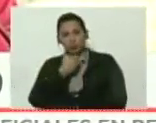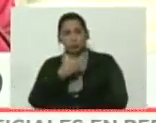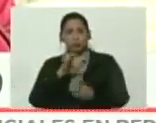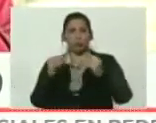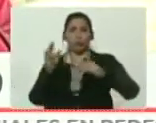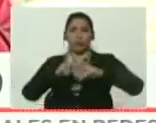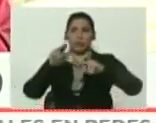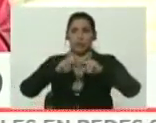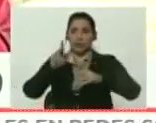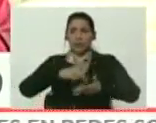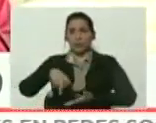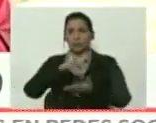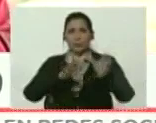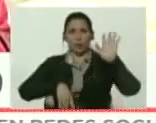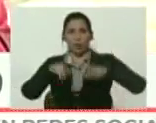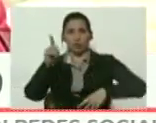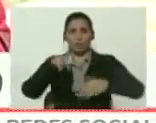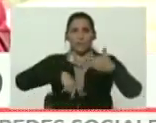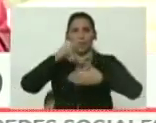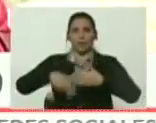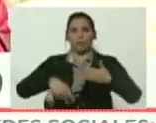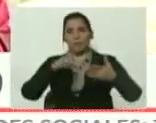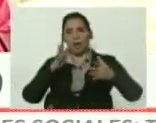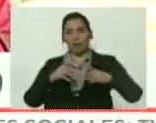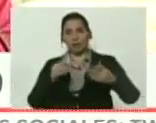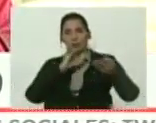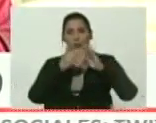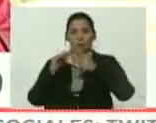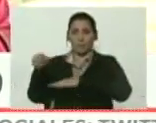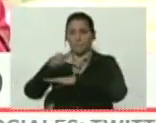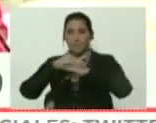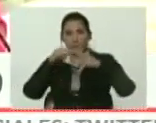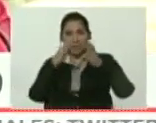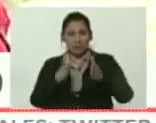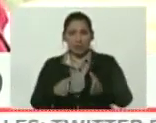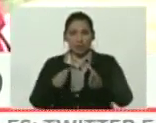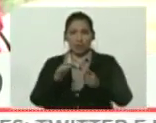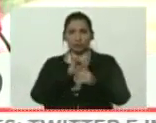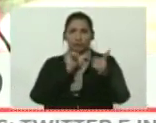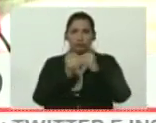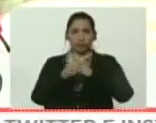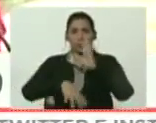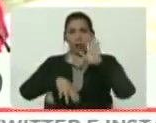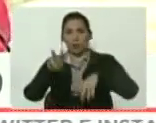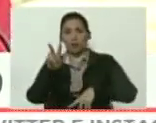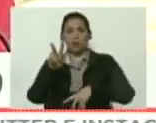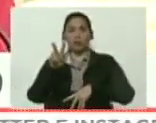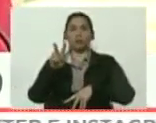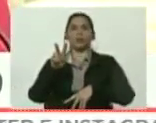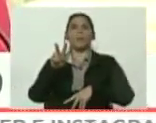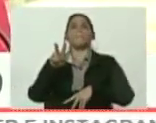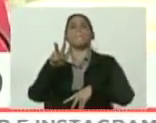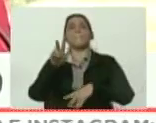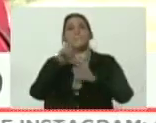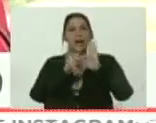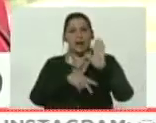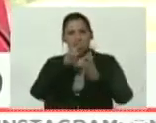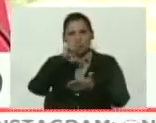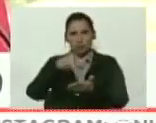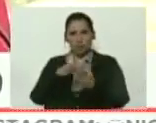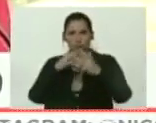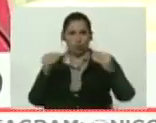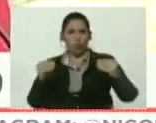esta edición número 11 del Plan Vacacional Comunitario. El Ministerio de Ecosocialismo, los 42 parques nacionales, todos los